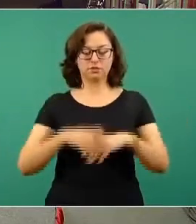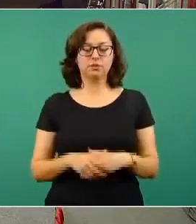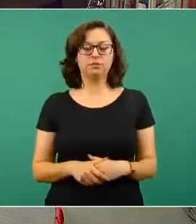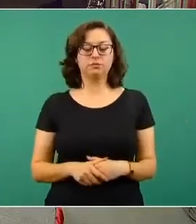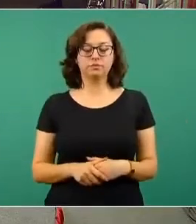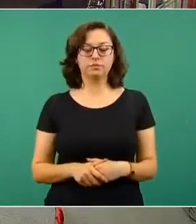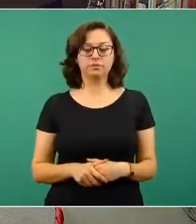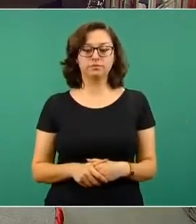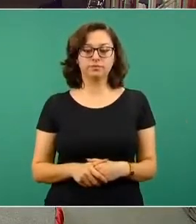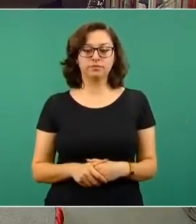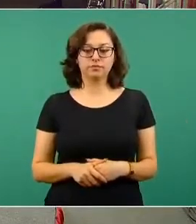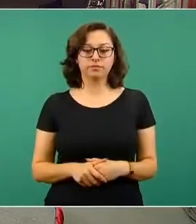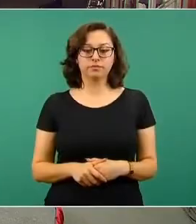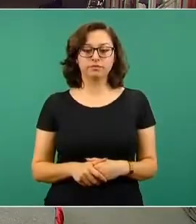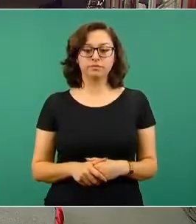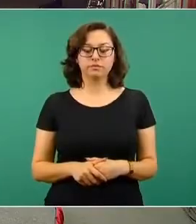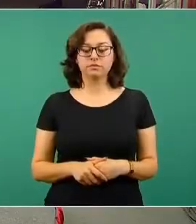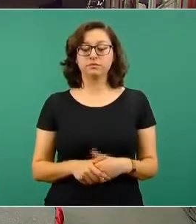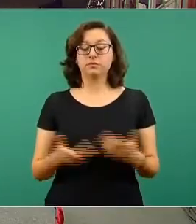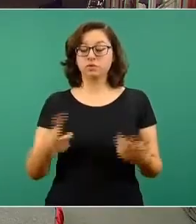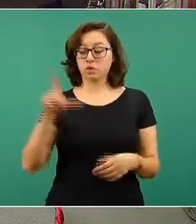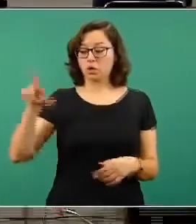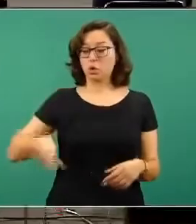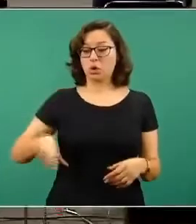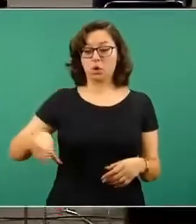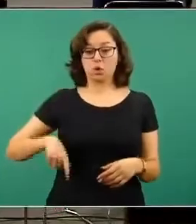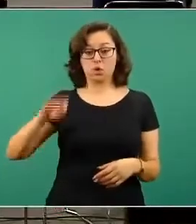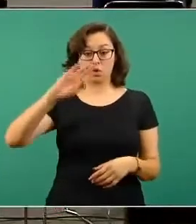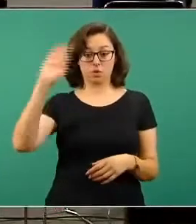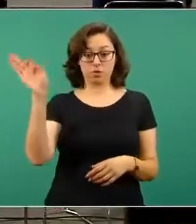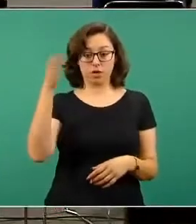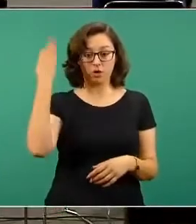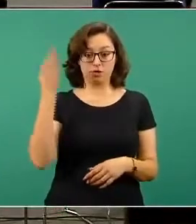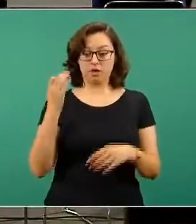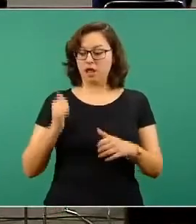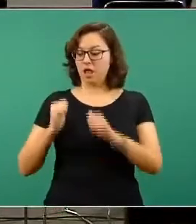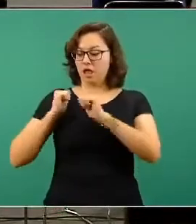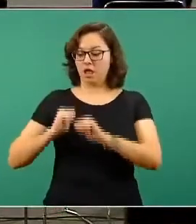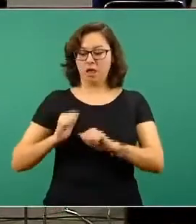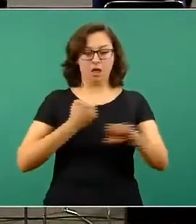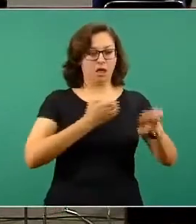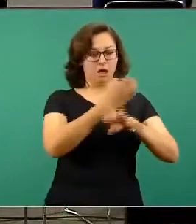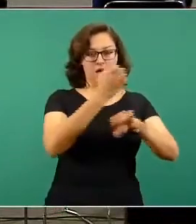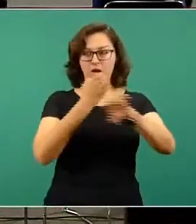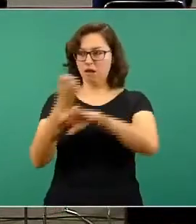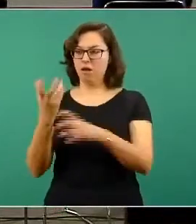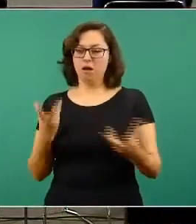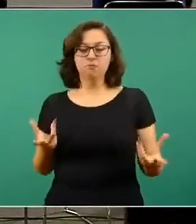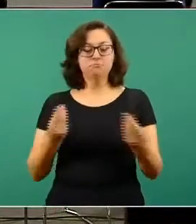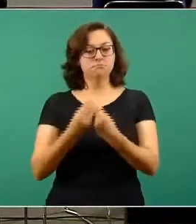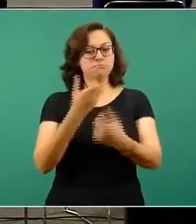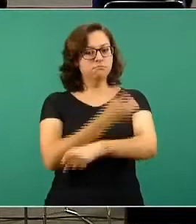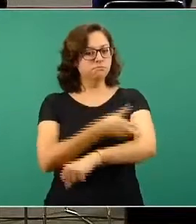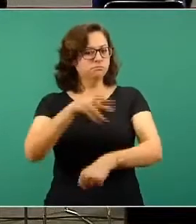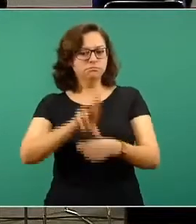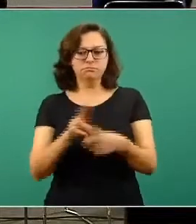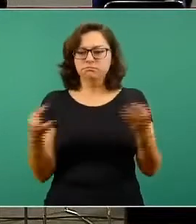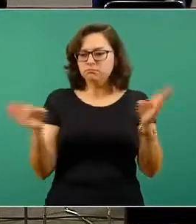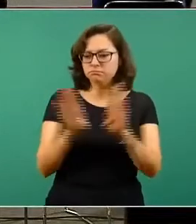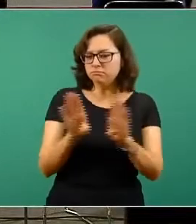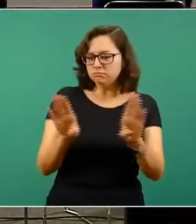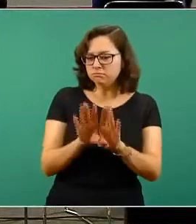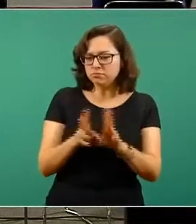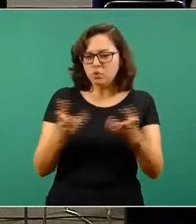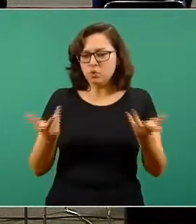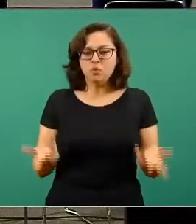coordinación que tiene el gobierno federal con autoridades, entidades y autoridades locales. ¿Cómo en ese sentido se han pedido asesorías en los